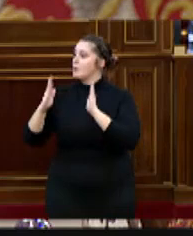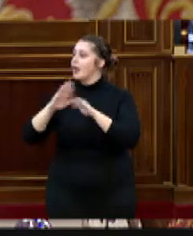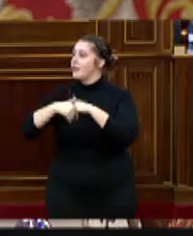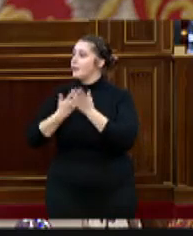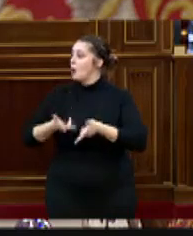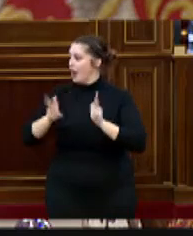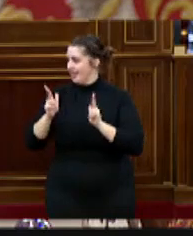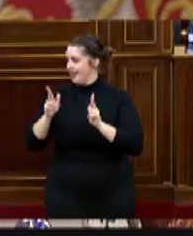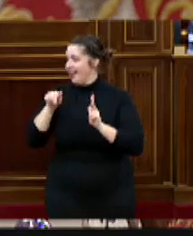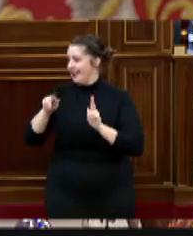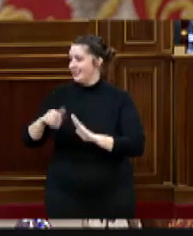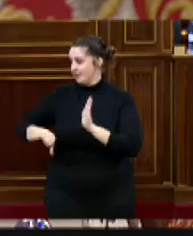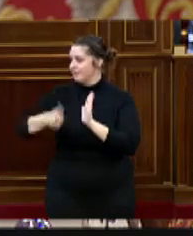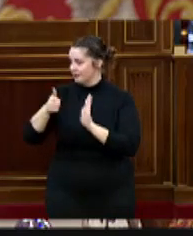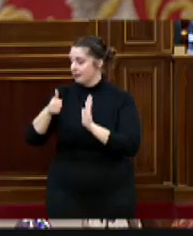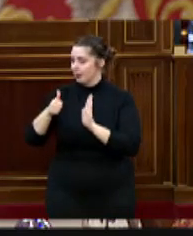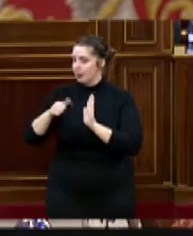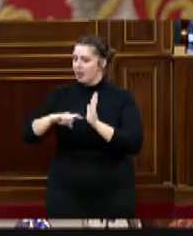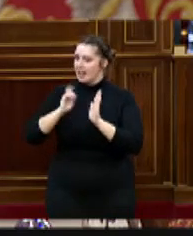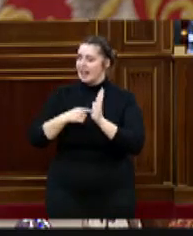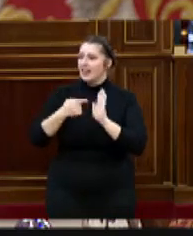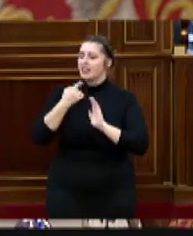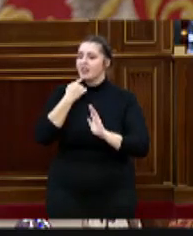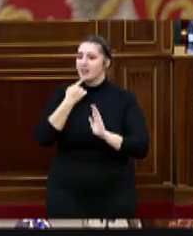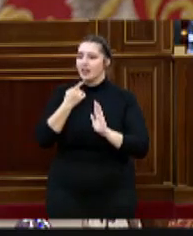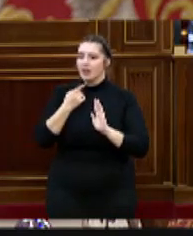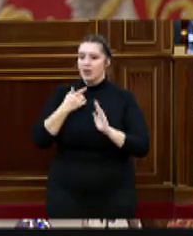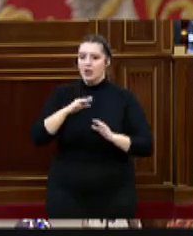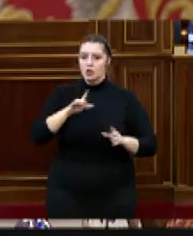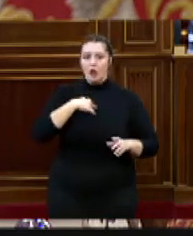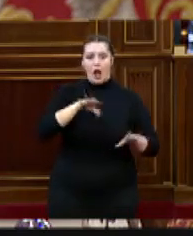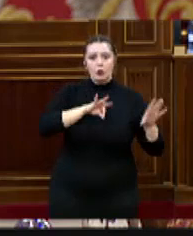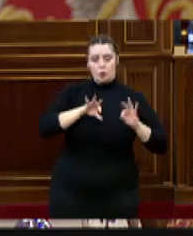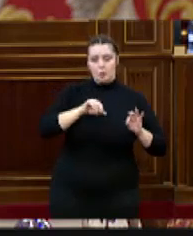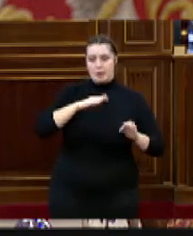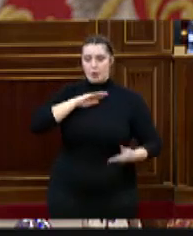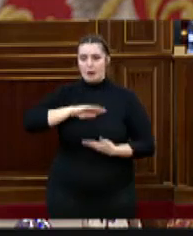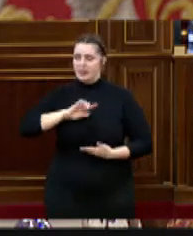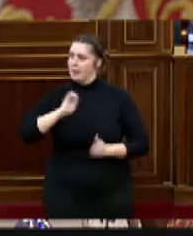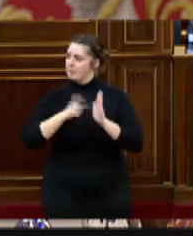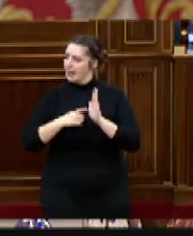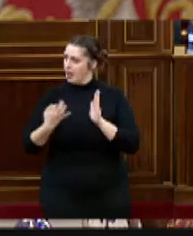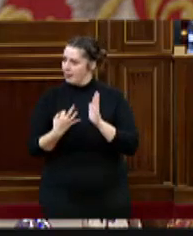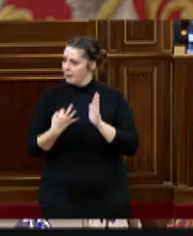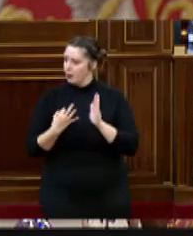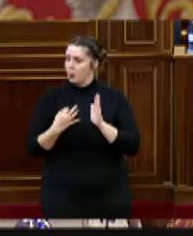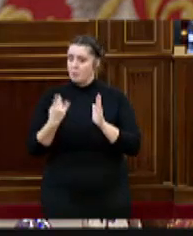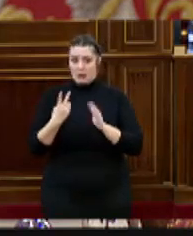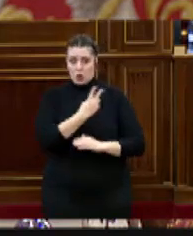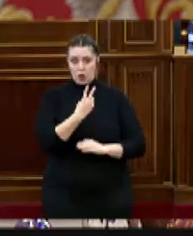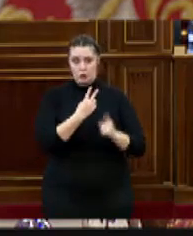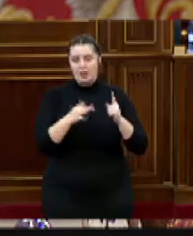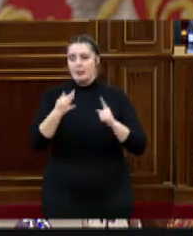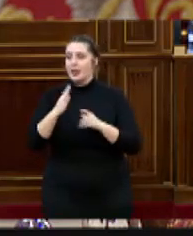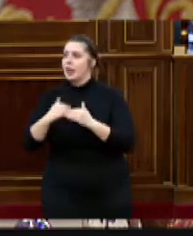el mensaje clave de esta ley es que no hay autonomía sin capacidad jurídica plena y no hay ni lo uno ni lo otro sin igualdad